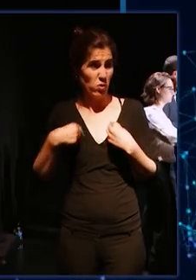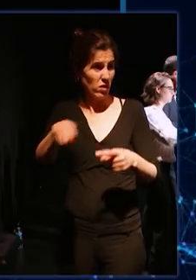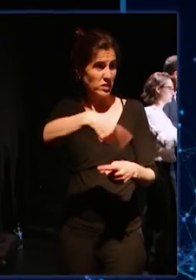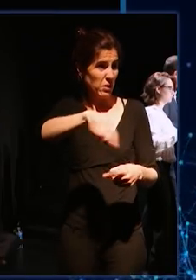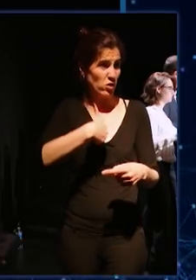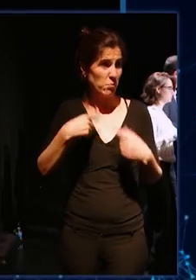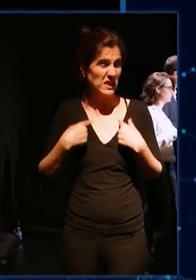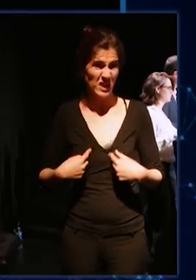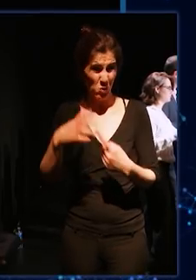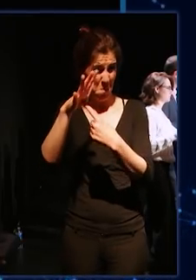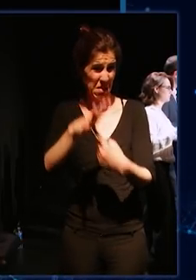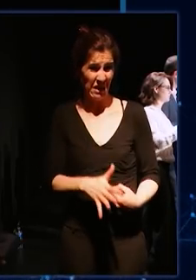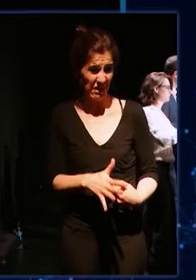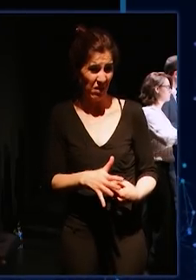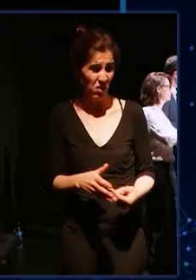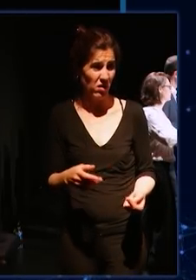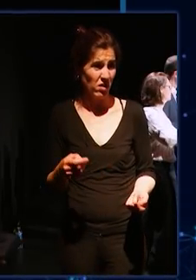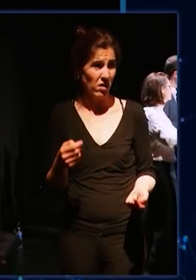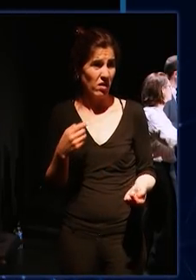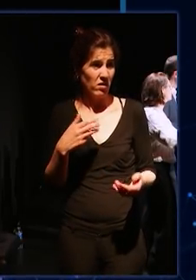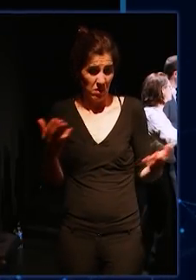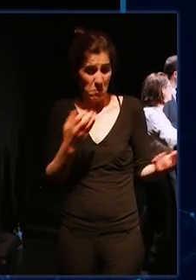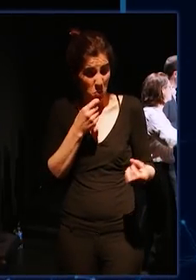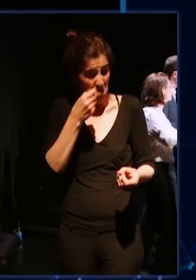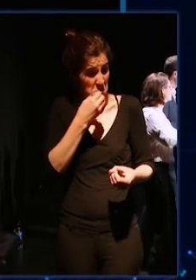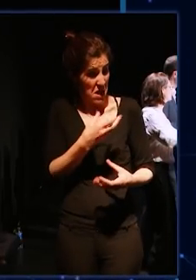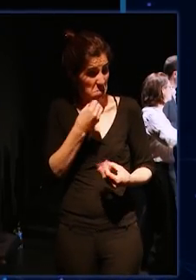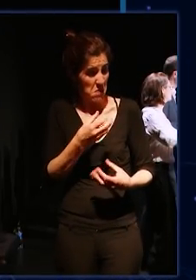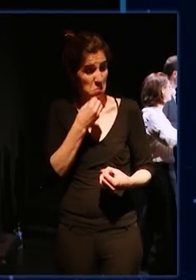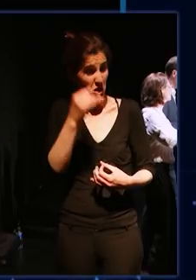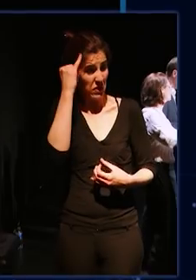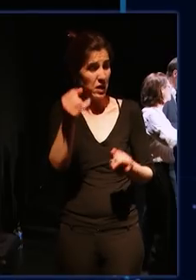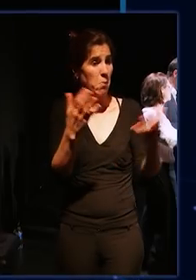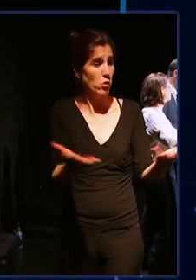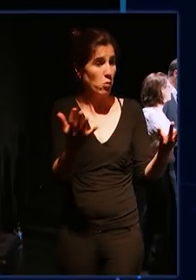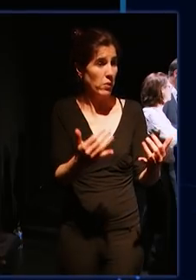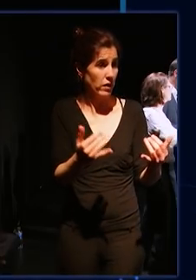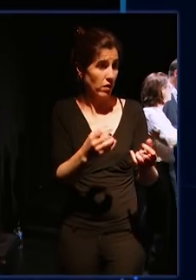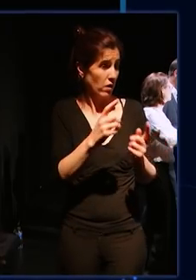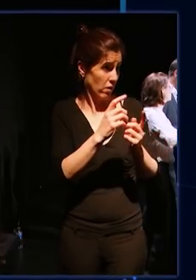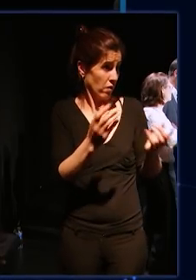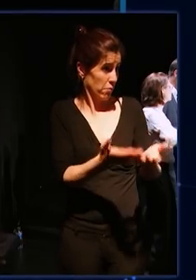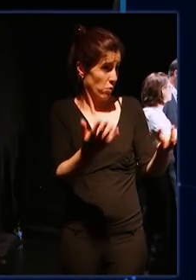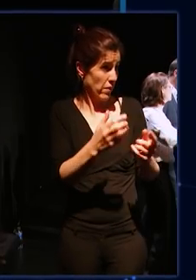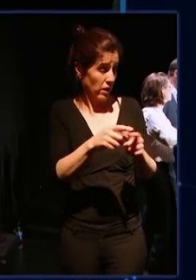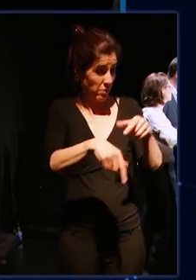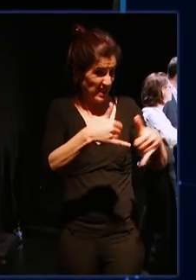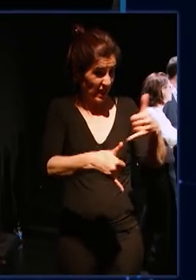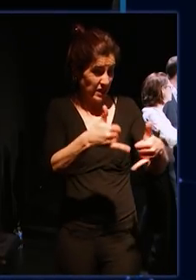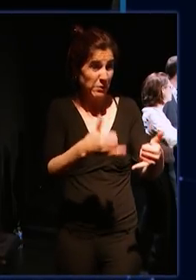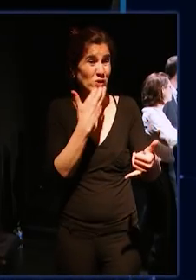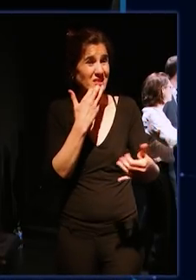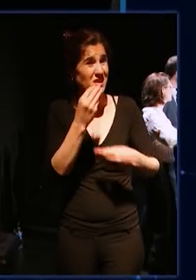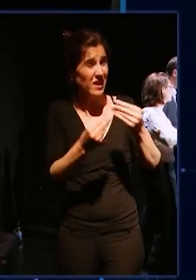Nosotros, Ciudadanos, promueve el transporte en bicicleta. Yo creo que haciendo las cosas con sensibilidad,